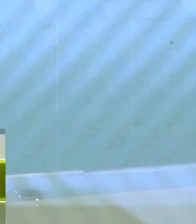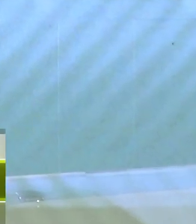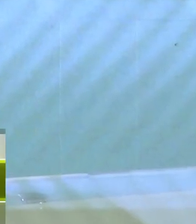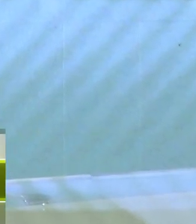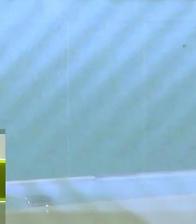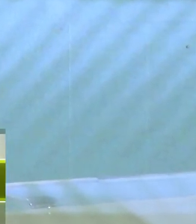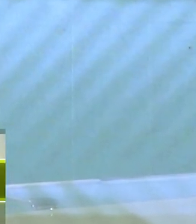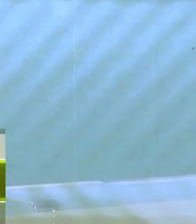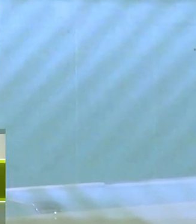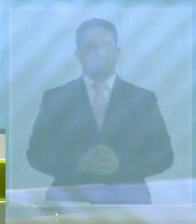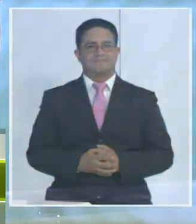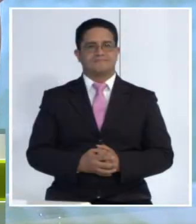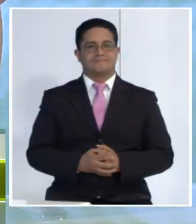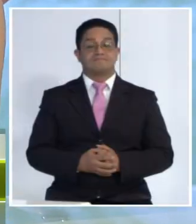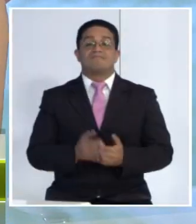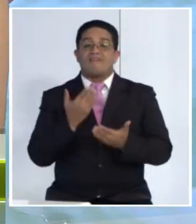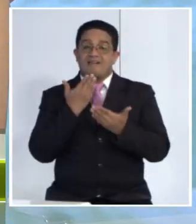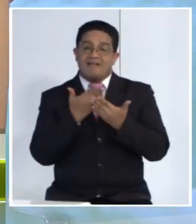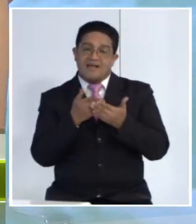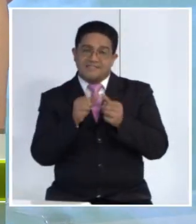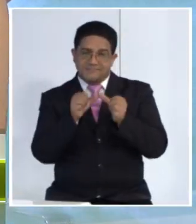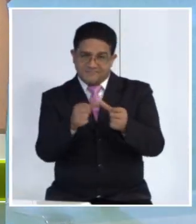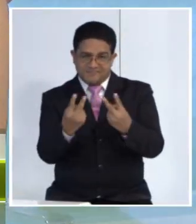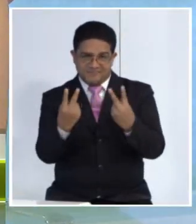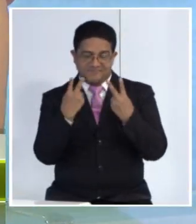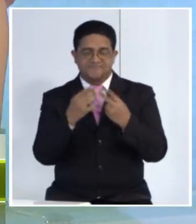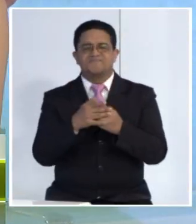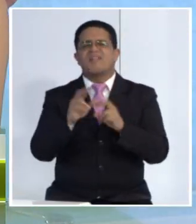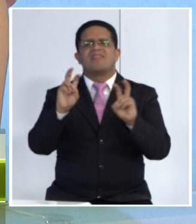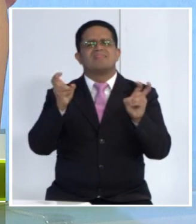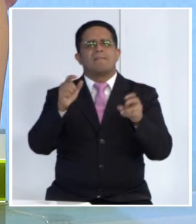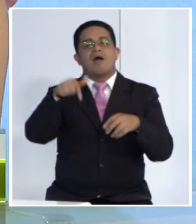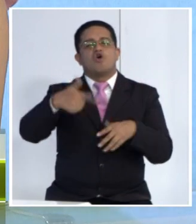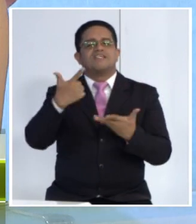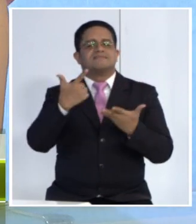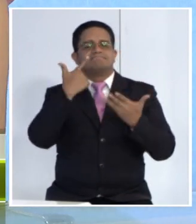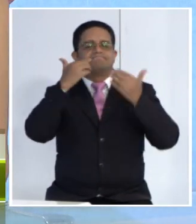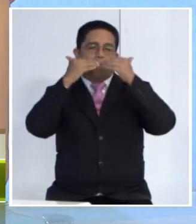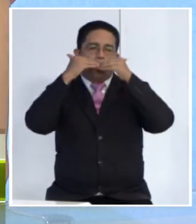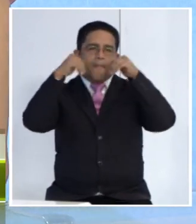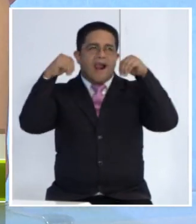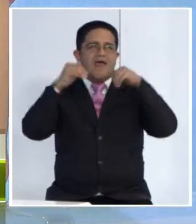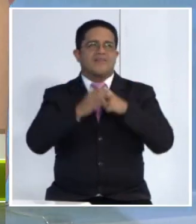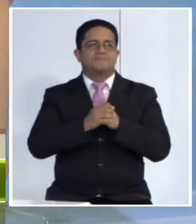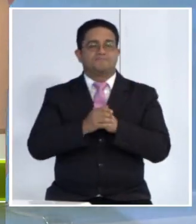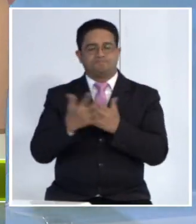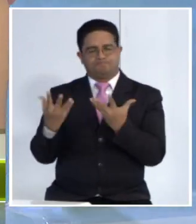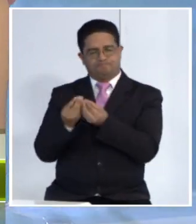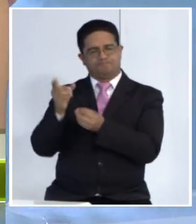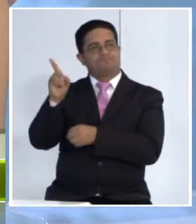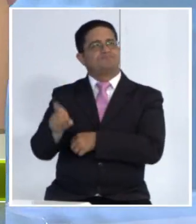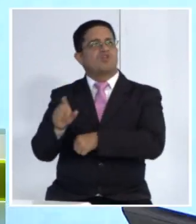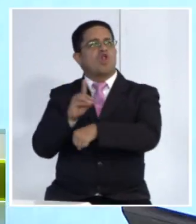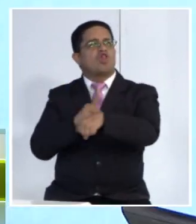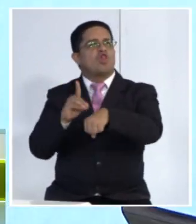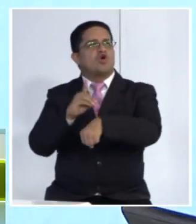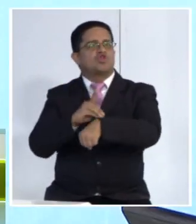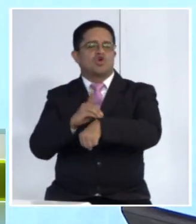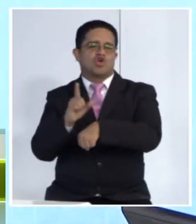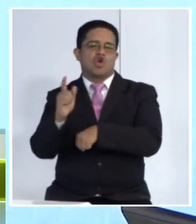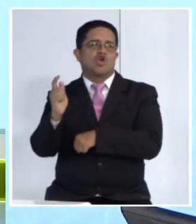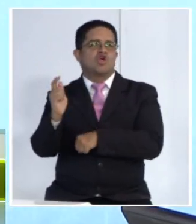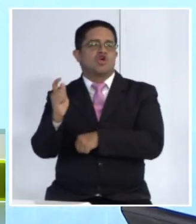Gracias por continuar en nuestra sintonía. El tema del día de hoy, labio y paladar hendido. Nos acompaña el doctor Rómulo Troncone, que